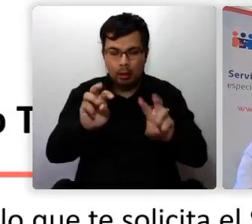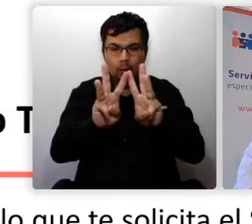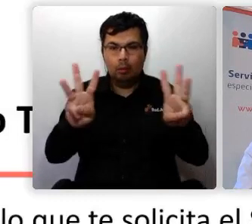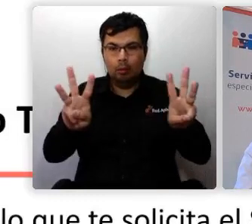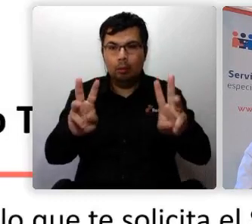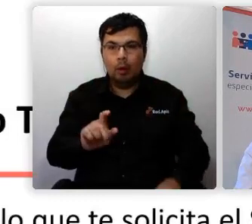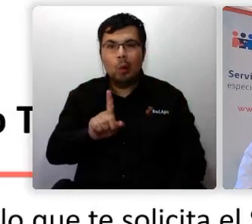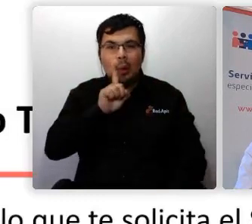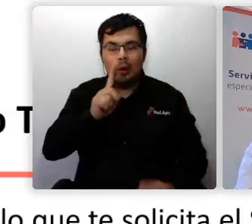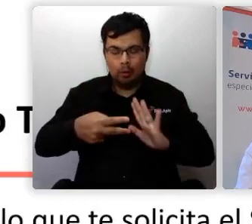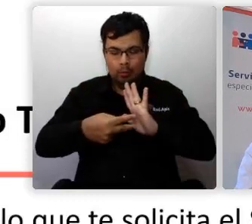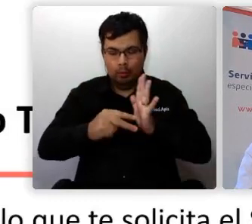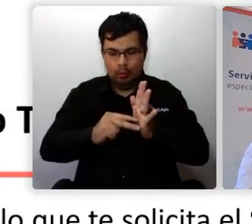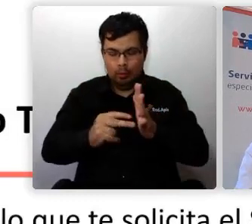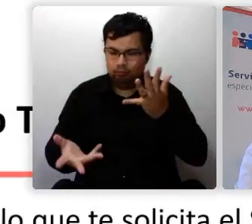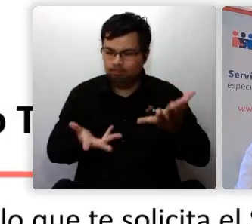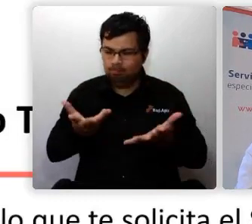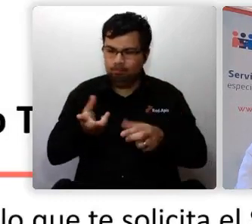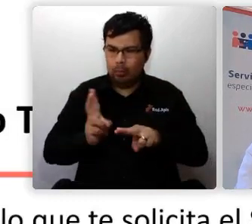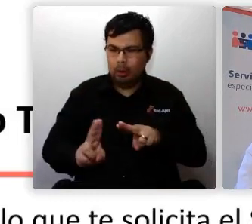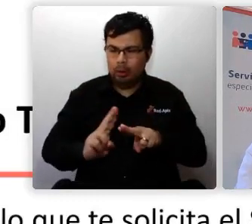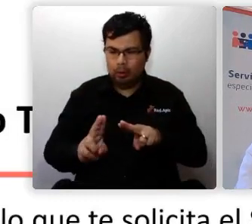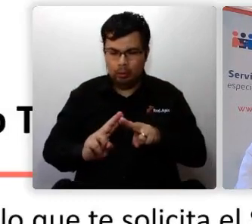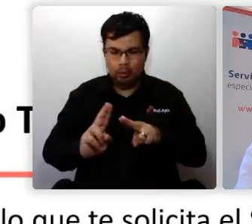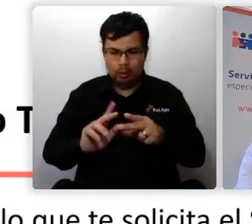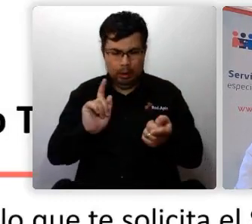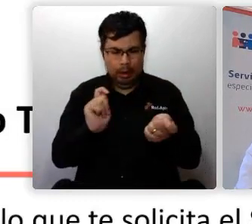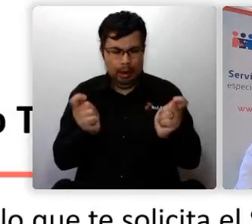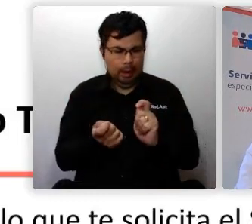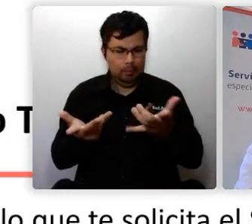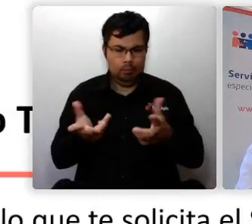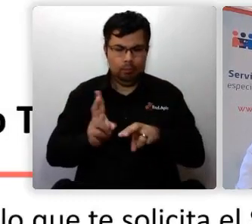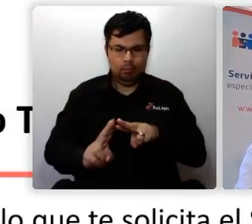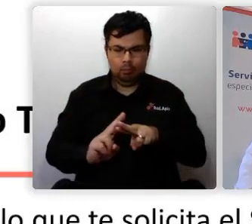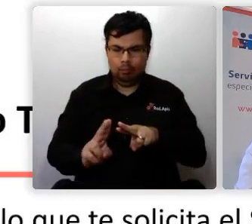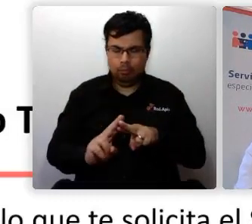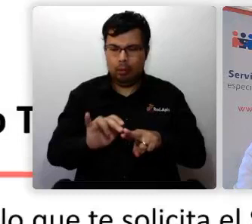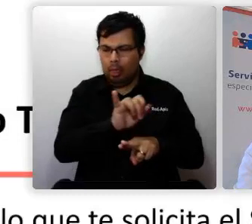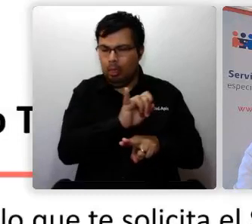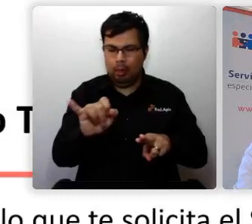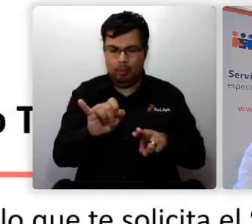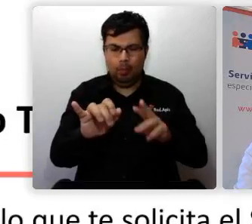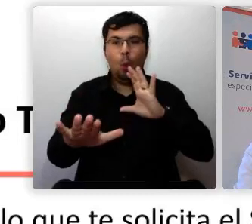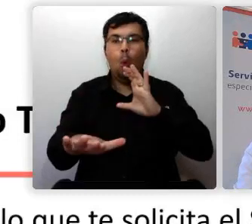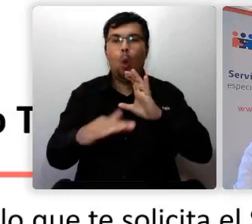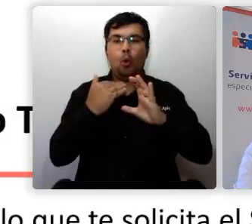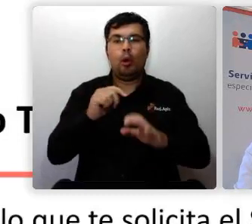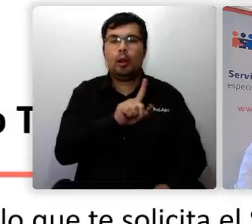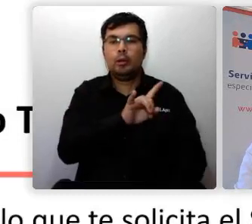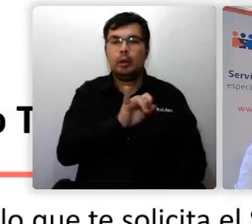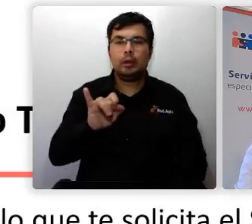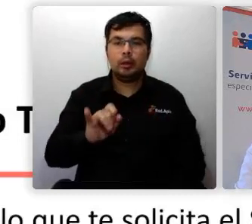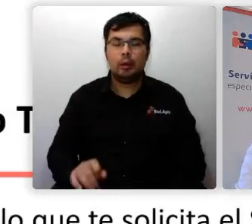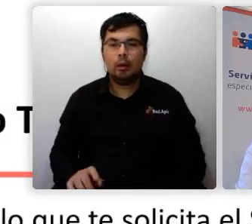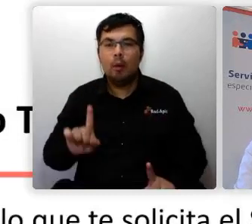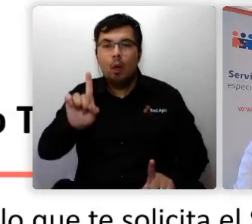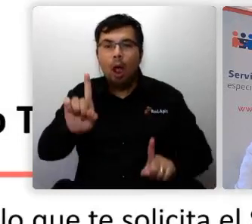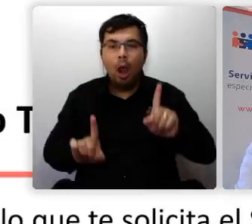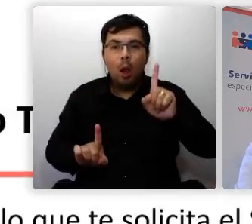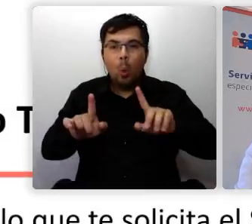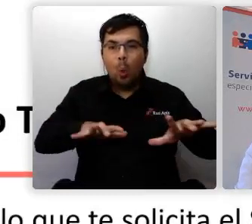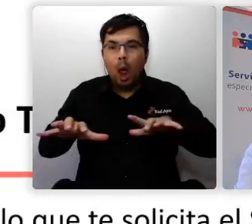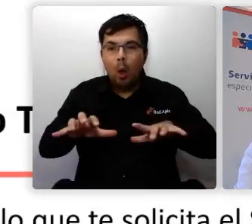de que tiene tal problema, que tiene que hacer tal rectificación, que tiene que hacer tal cosa. Le llega un mail de impuestos internos por algo que hizo o algo que